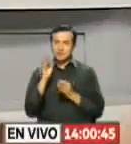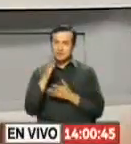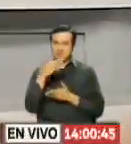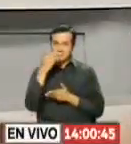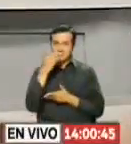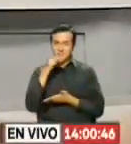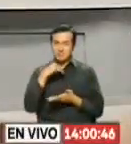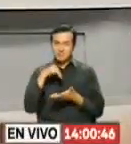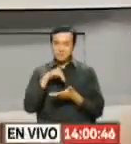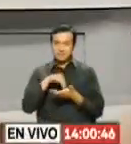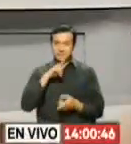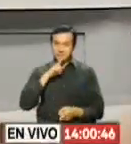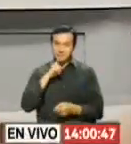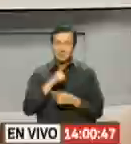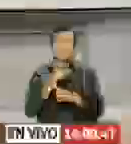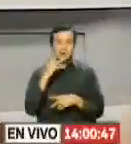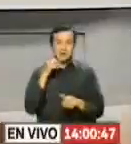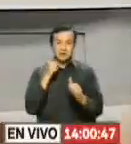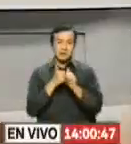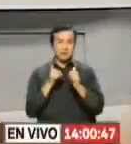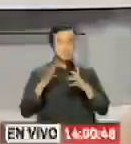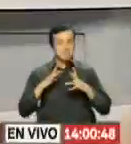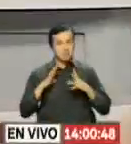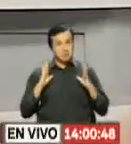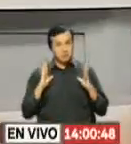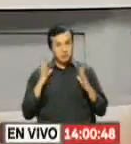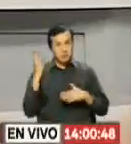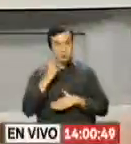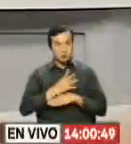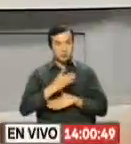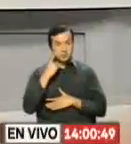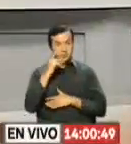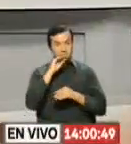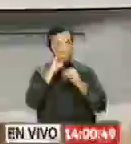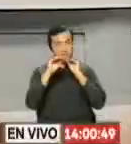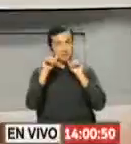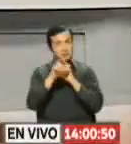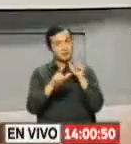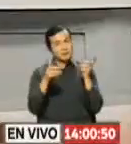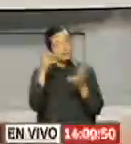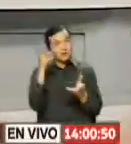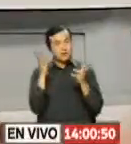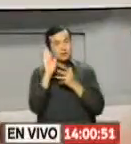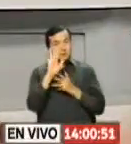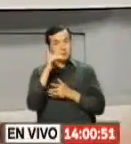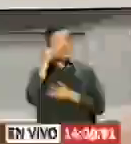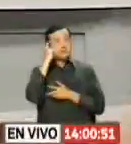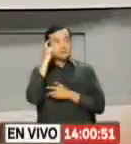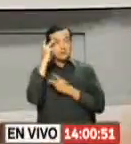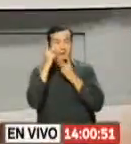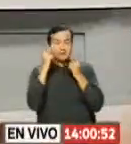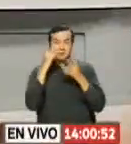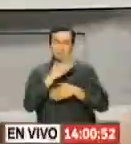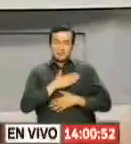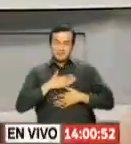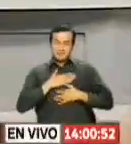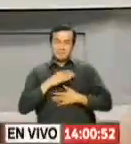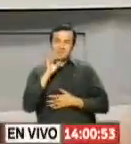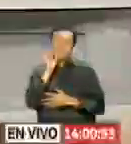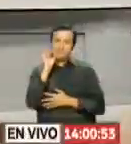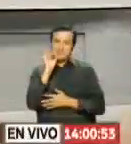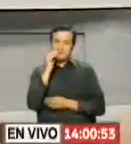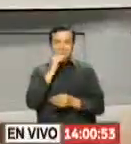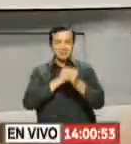ceviche manabita. Así es, ya se acerca un buen feriado de 4 días, así que puede ser una opción muy buena para visitarla y disfrutar de esa